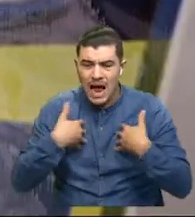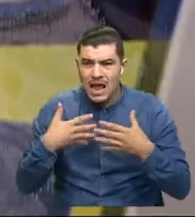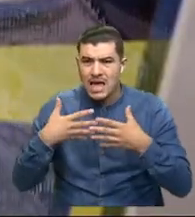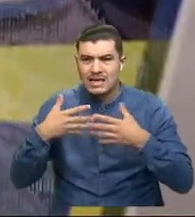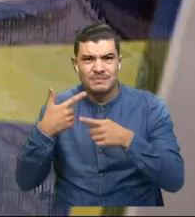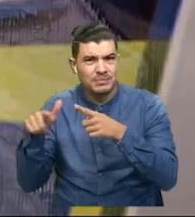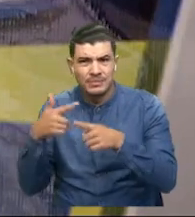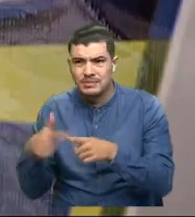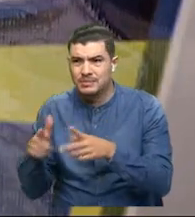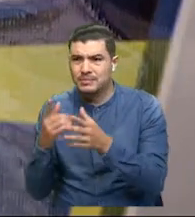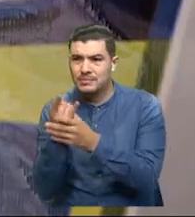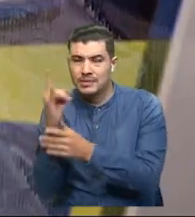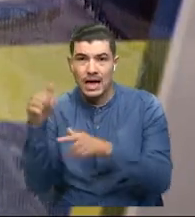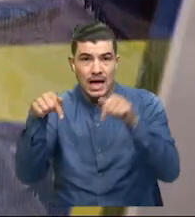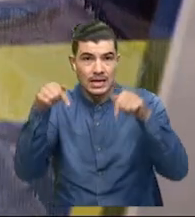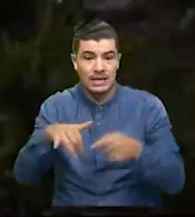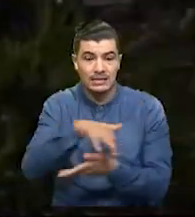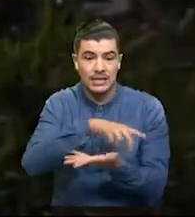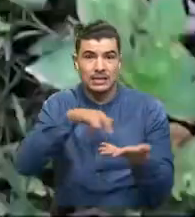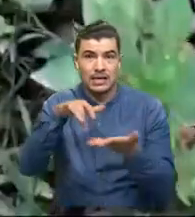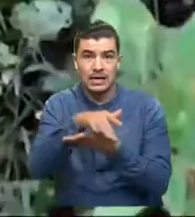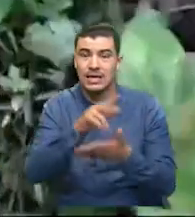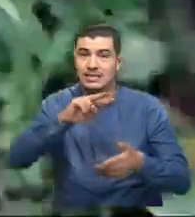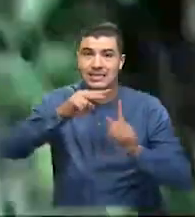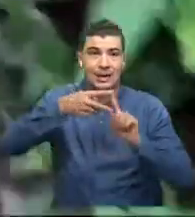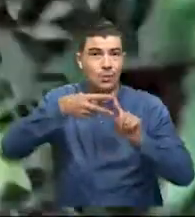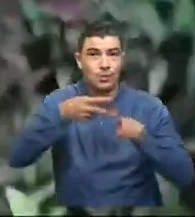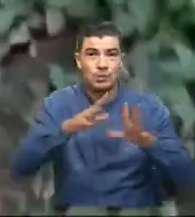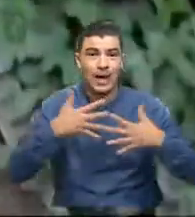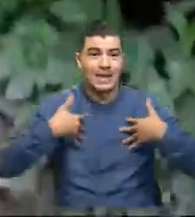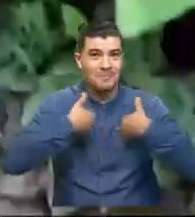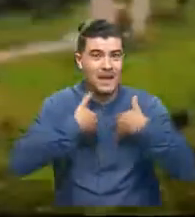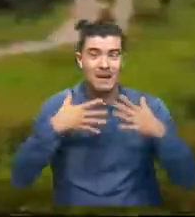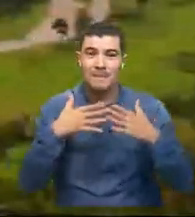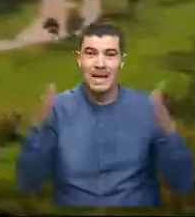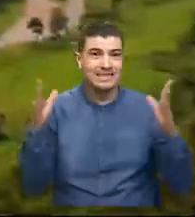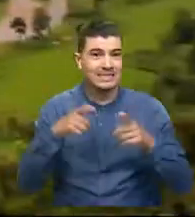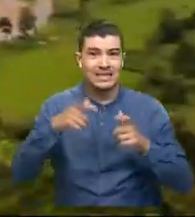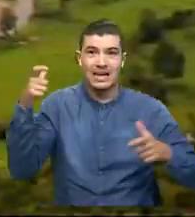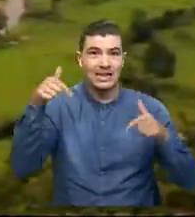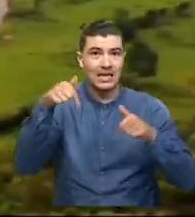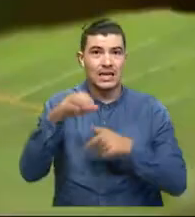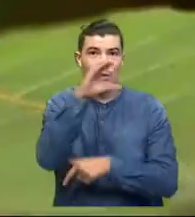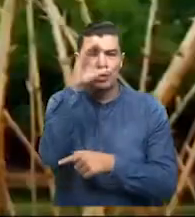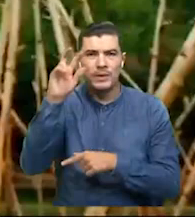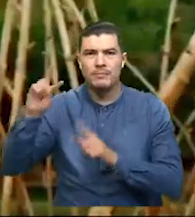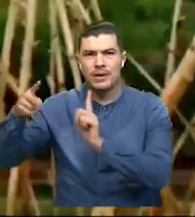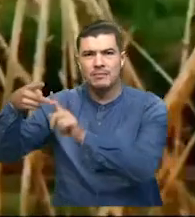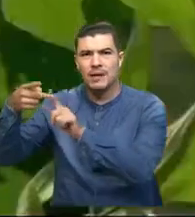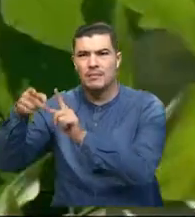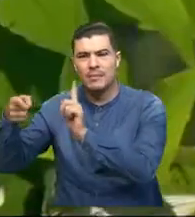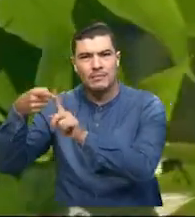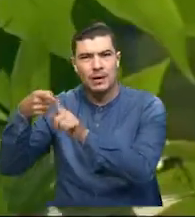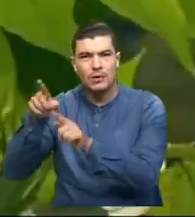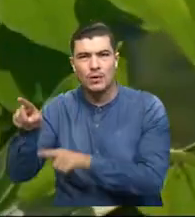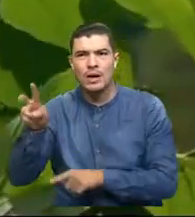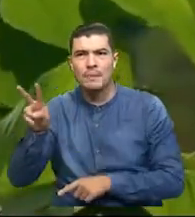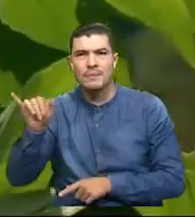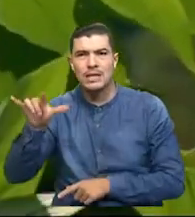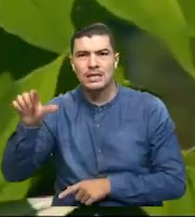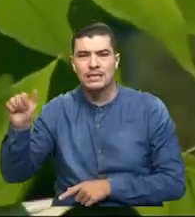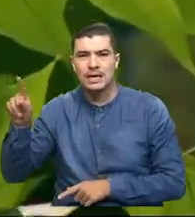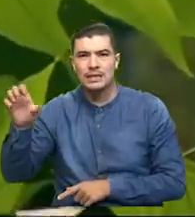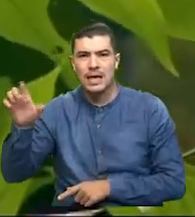el segundo banco de tejidos más importante y más grande de Colombia. El primero se tiene en Villa de Leyva y el segundo lo va a tener en la UIS,